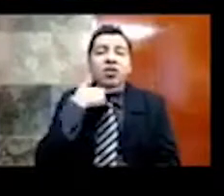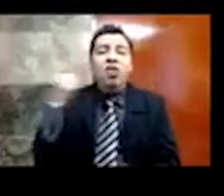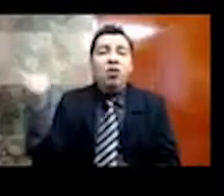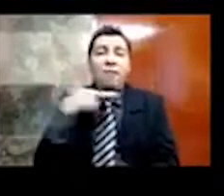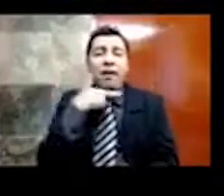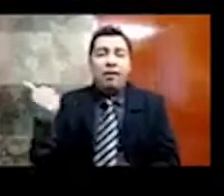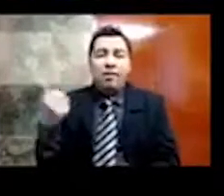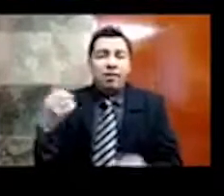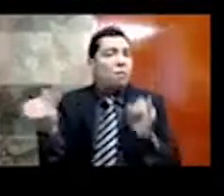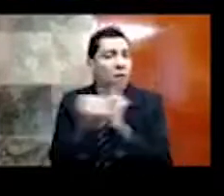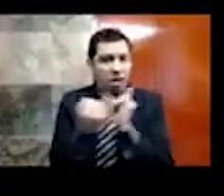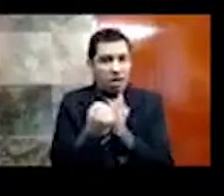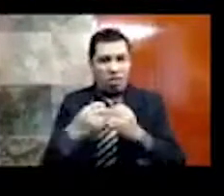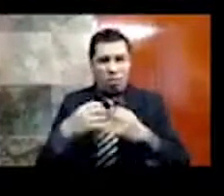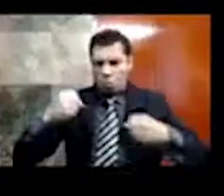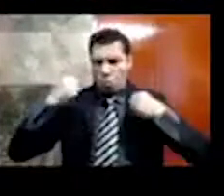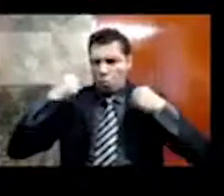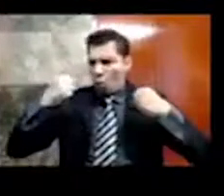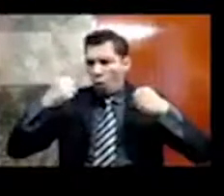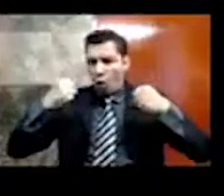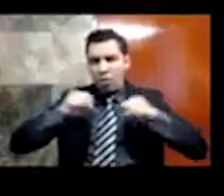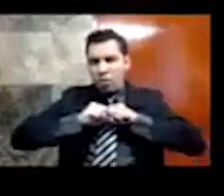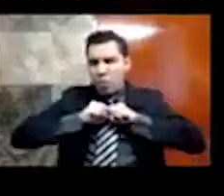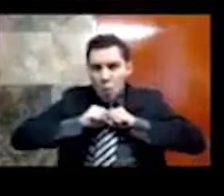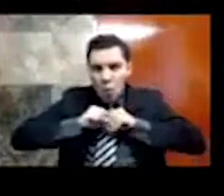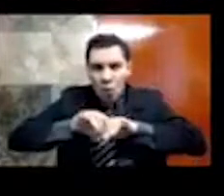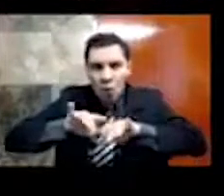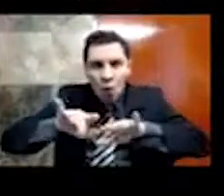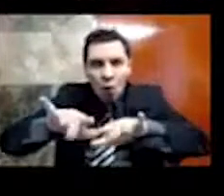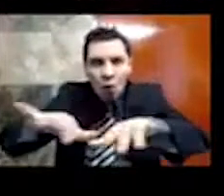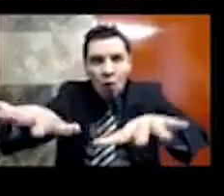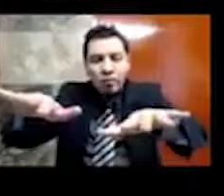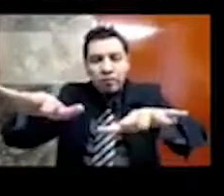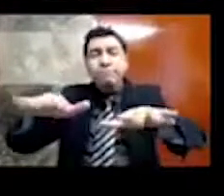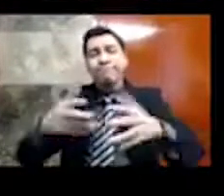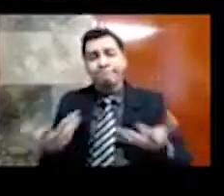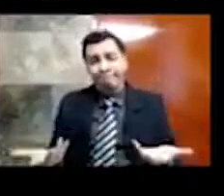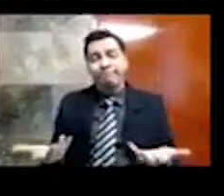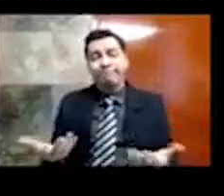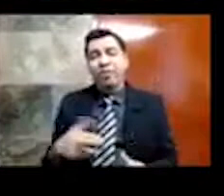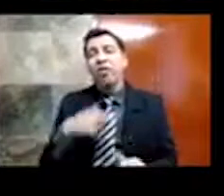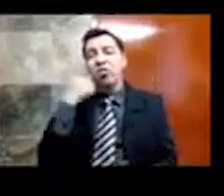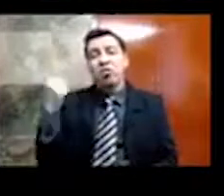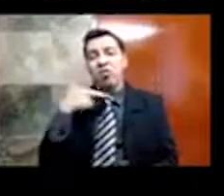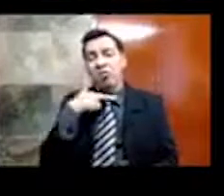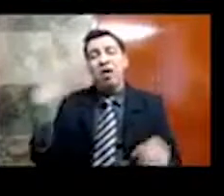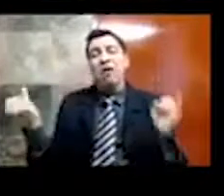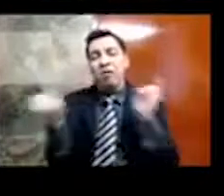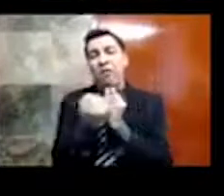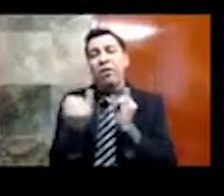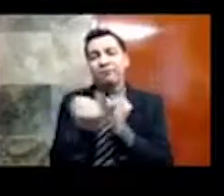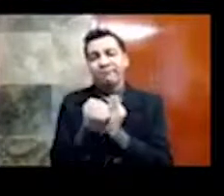de años. Sí, son los romanos de América, les podríamos llamar tranquilamente. La que sigue, por favor.